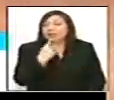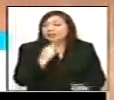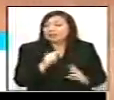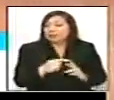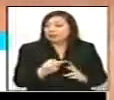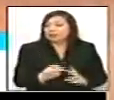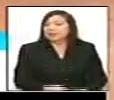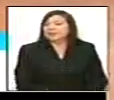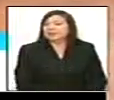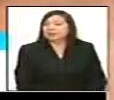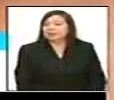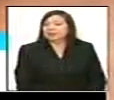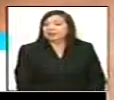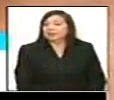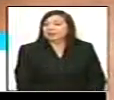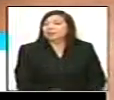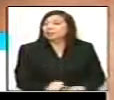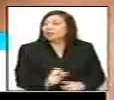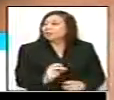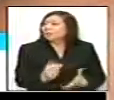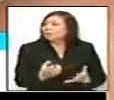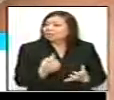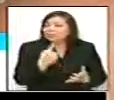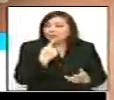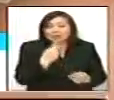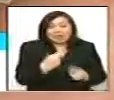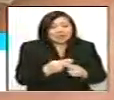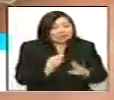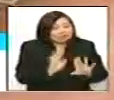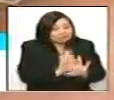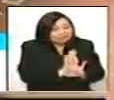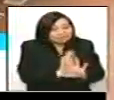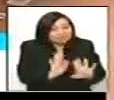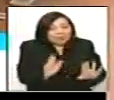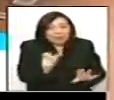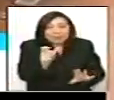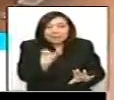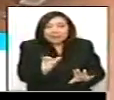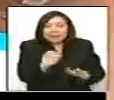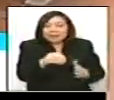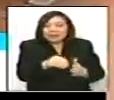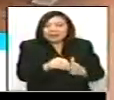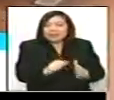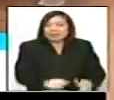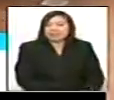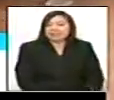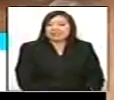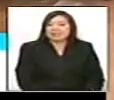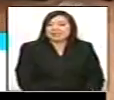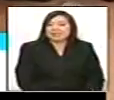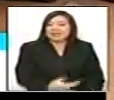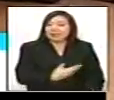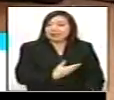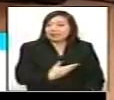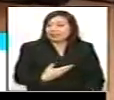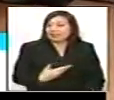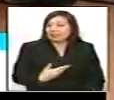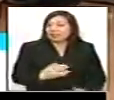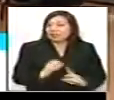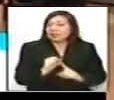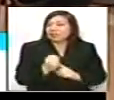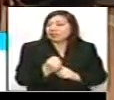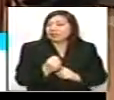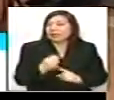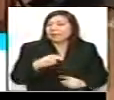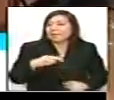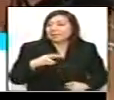de la pequeña minería y la minería artesanal. Y no quiero dar nombres, incluso hay personas encumbradas que fueron presidentes o presidentes de la sociedad de